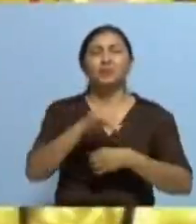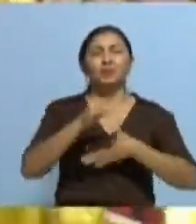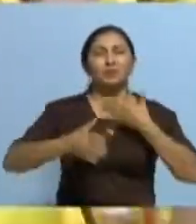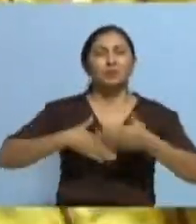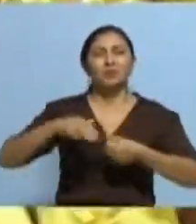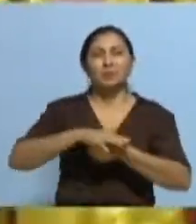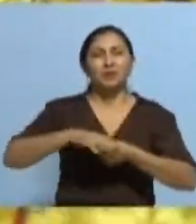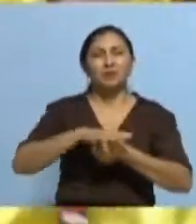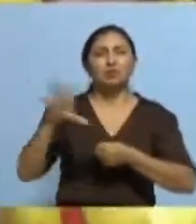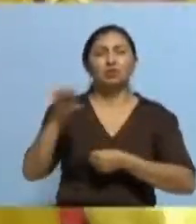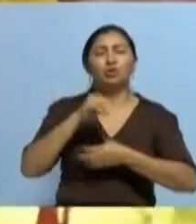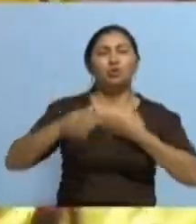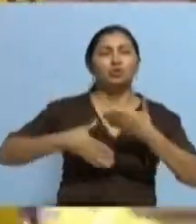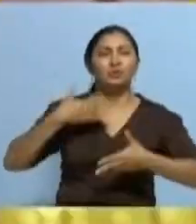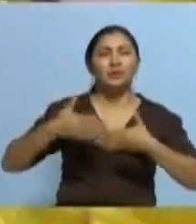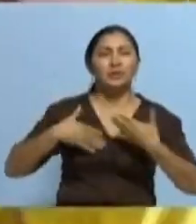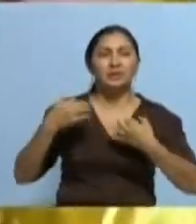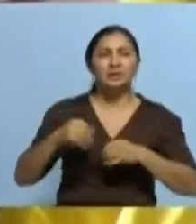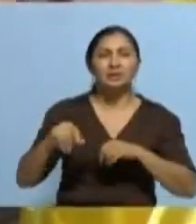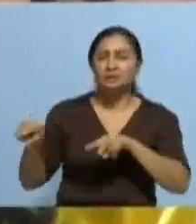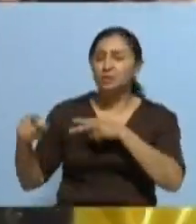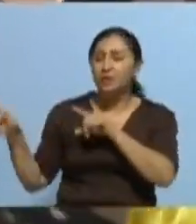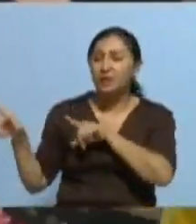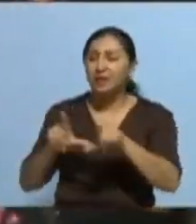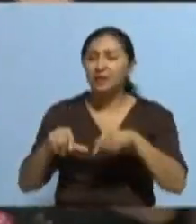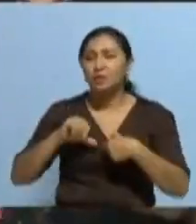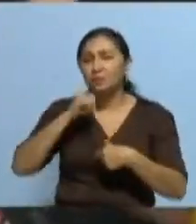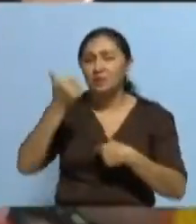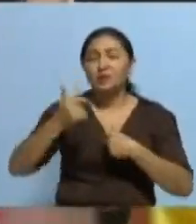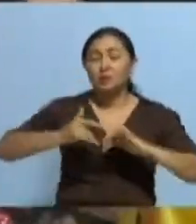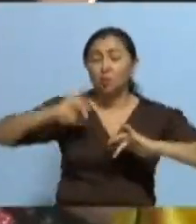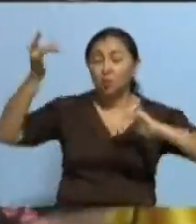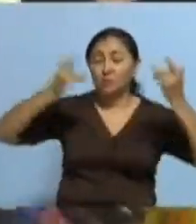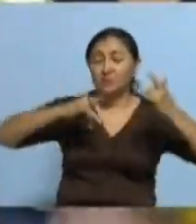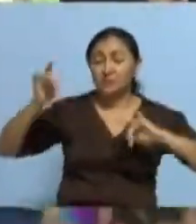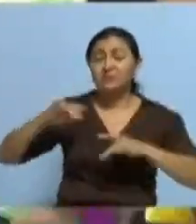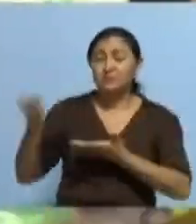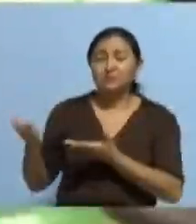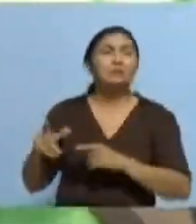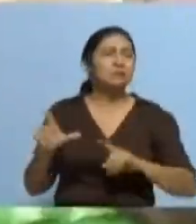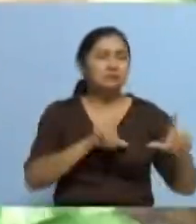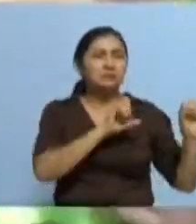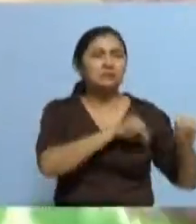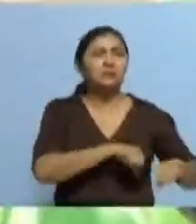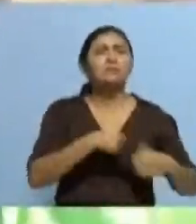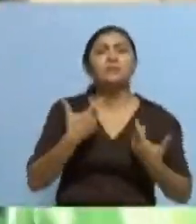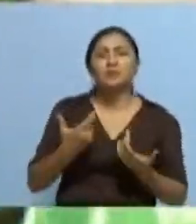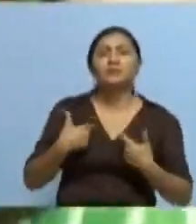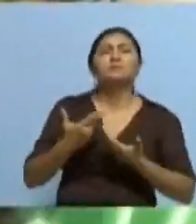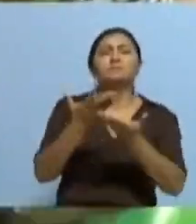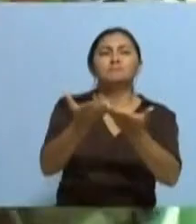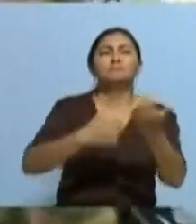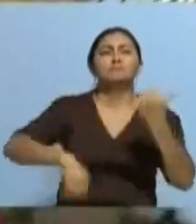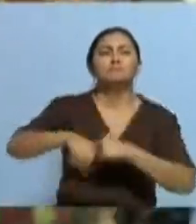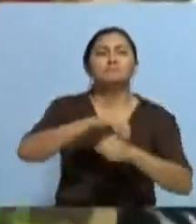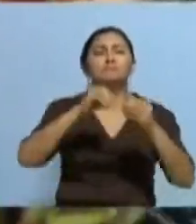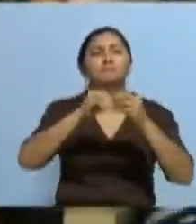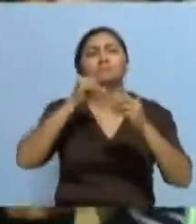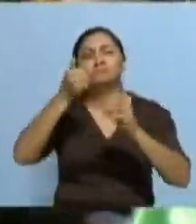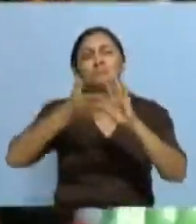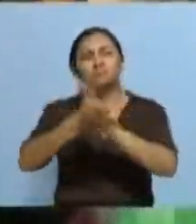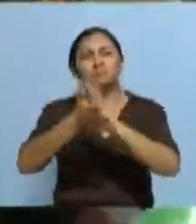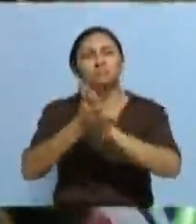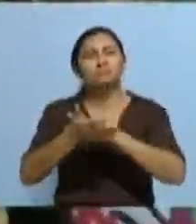Todos juntos. Yo quiero hacer una pregunta, ¿ya está lista para Guacherna? Listísima. Bueno, nosotros también, por eso les dejamos toda la información, porque mañana en